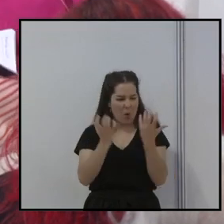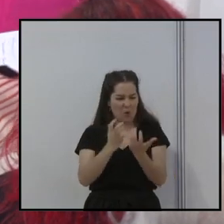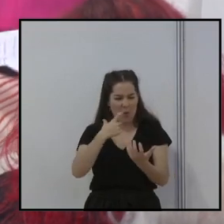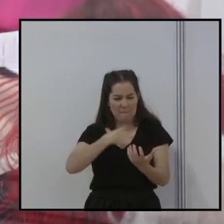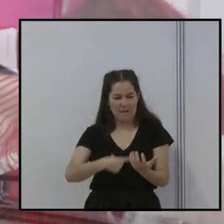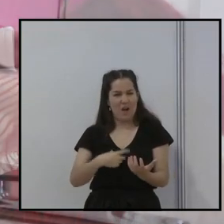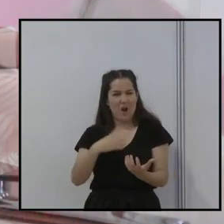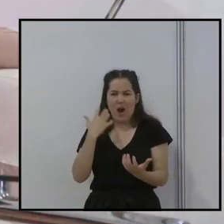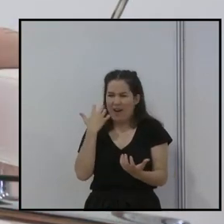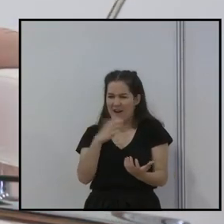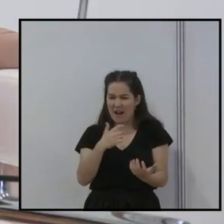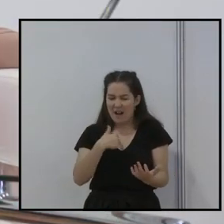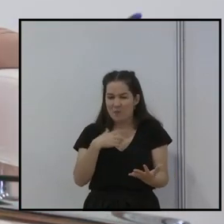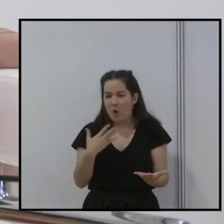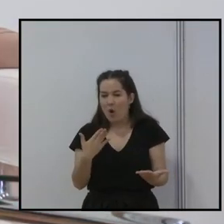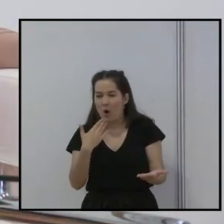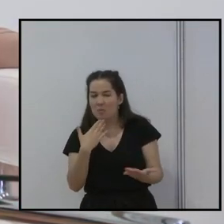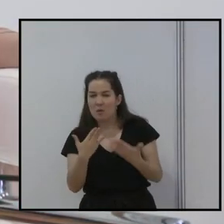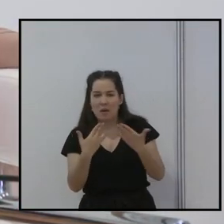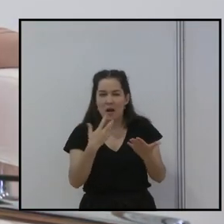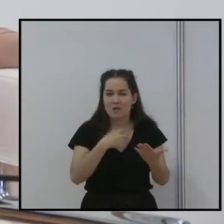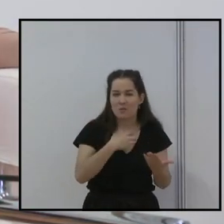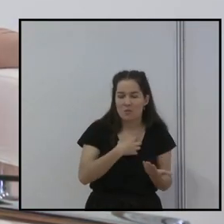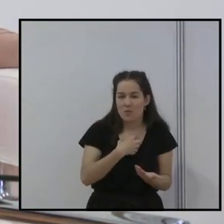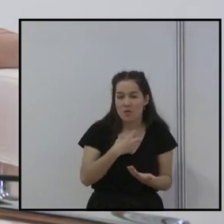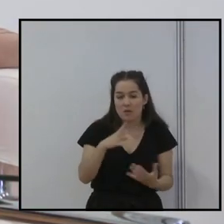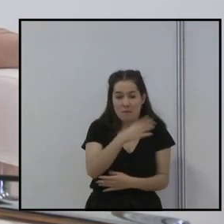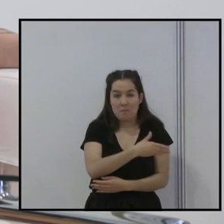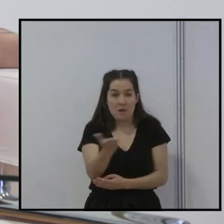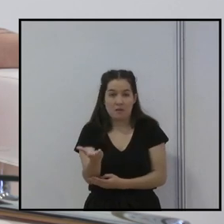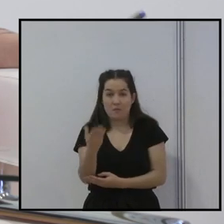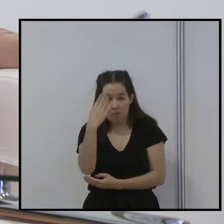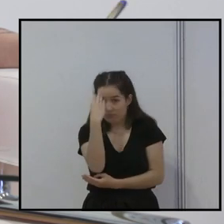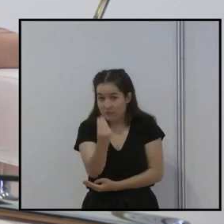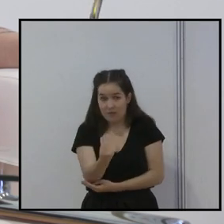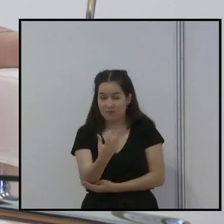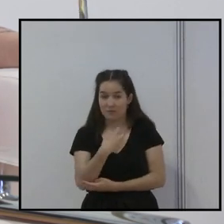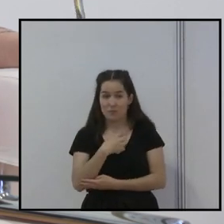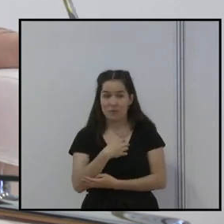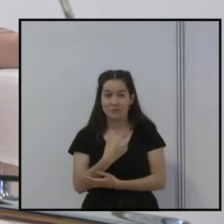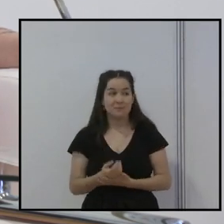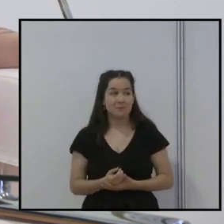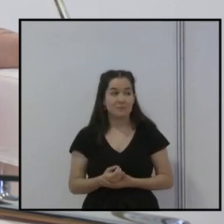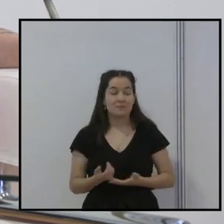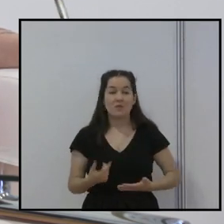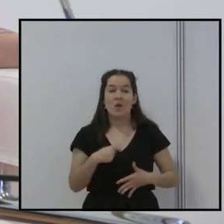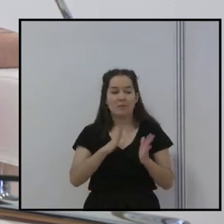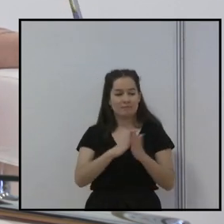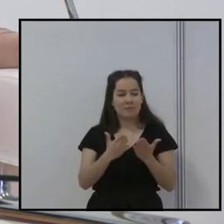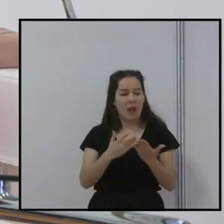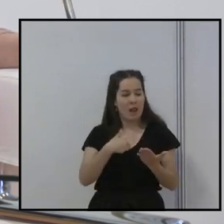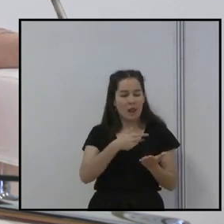ni marciano, ¿no? Y nadie te va a entender, o sea, que es una soledad atroz. Y por eso también, que él lo cuenta en su libro y